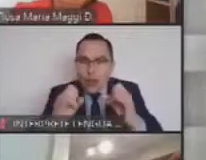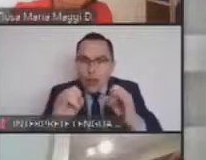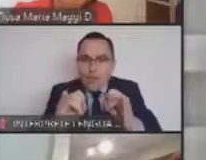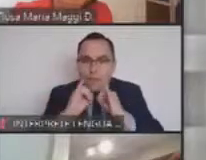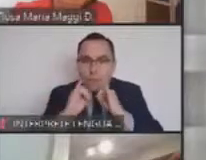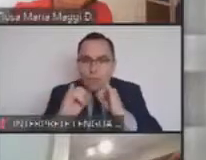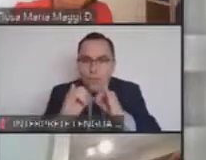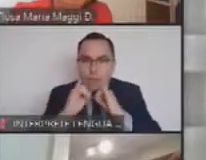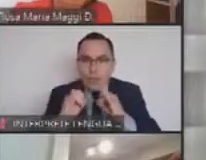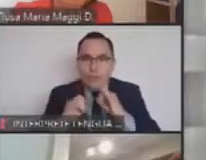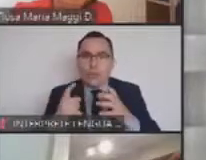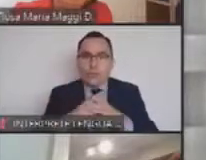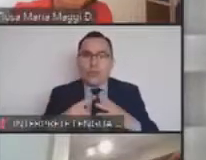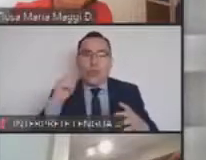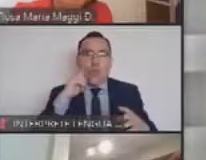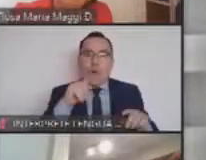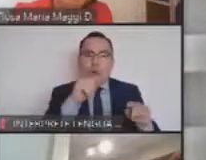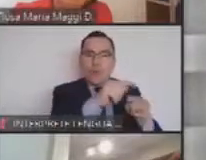los actos de la administración pública.